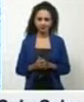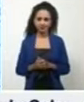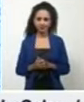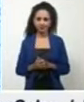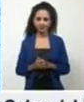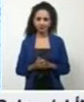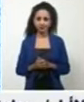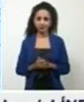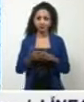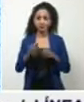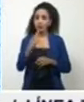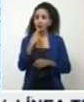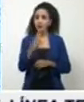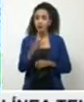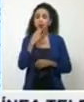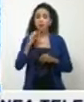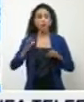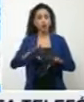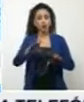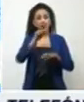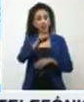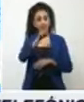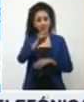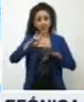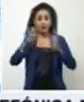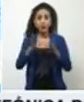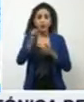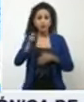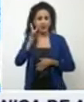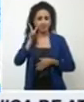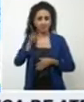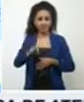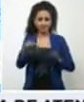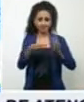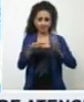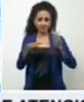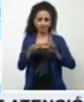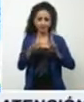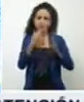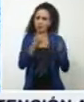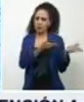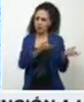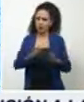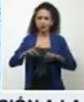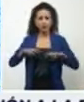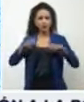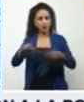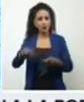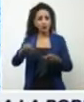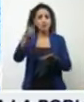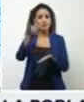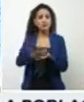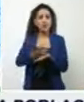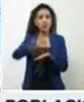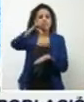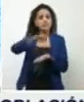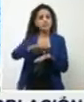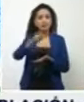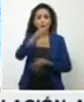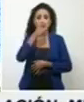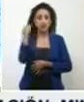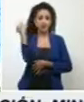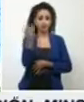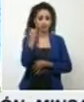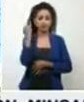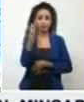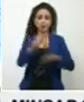Buenos días, Raúl, y todos los que nos siguen. Sean bienvenidos una vez más a la sede del Centro de Prensa Internacional del Ministerio de Relaciones